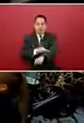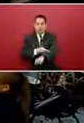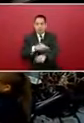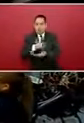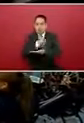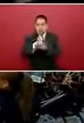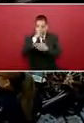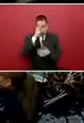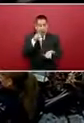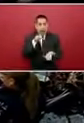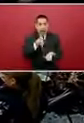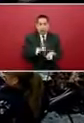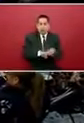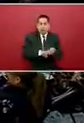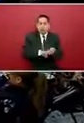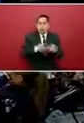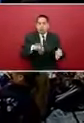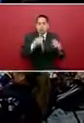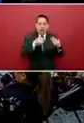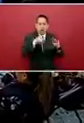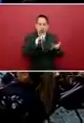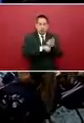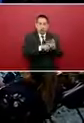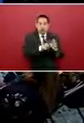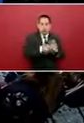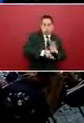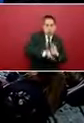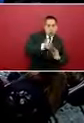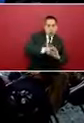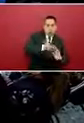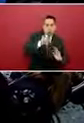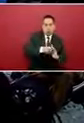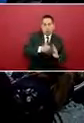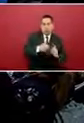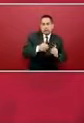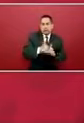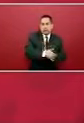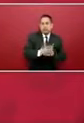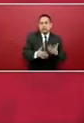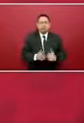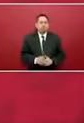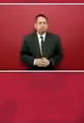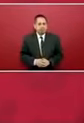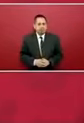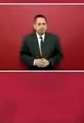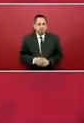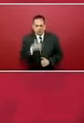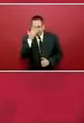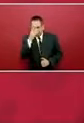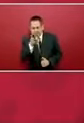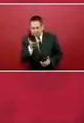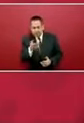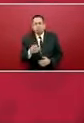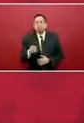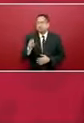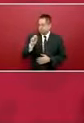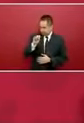un mercado. No sé qué información tenga al respecto. Gracias. Sí, acerca de lo primero, mire,